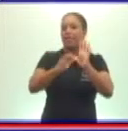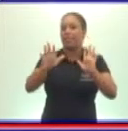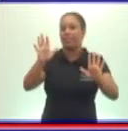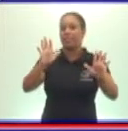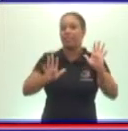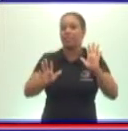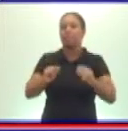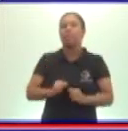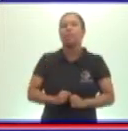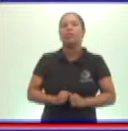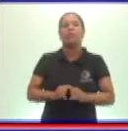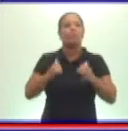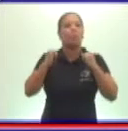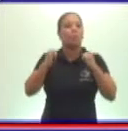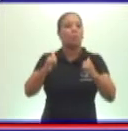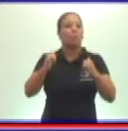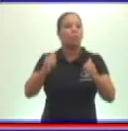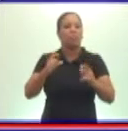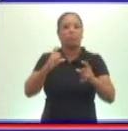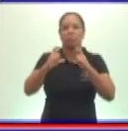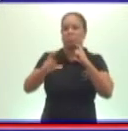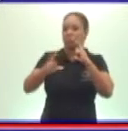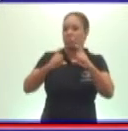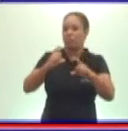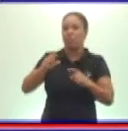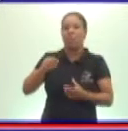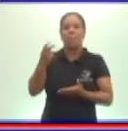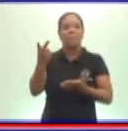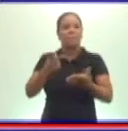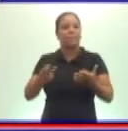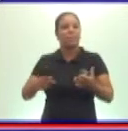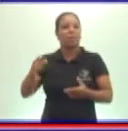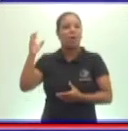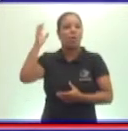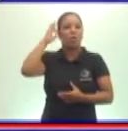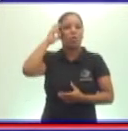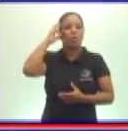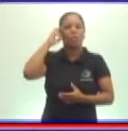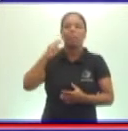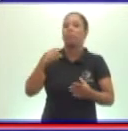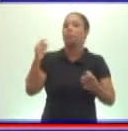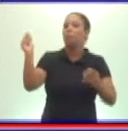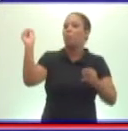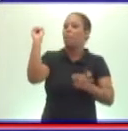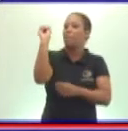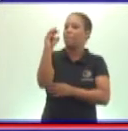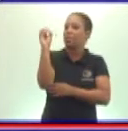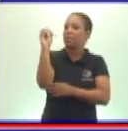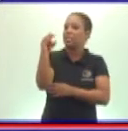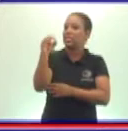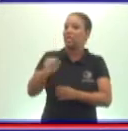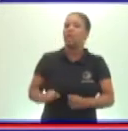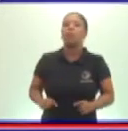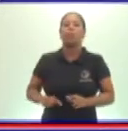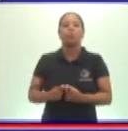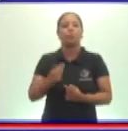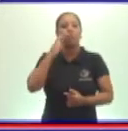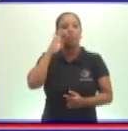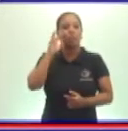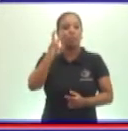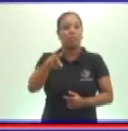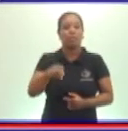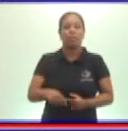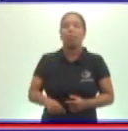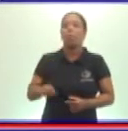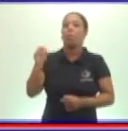códigos comunicativos, pintar conocimientos, pintar algún mensaje. Y por eso ustedes están viendo un mensaje que se aviene